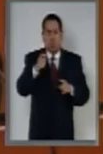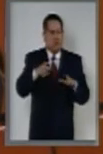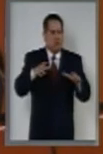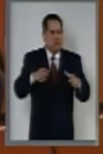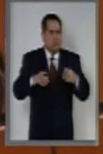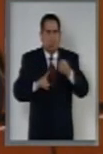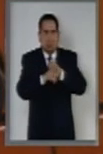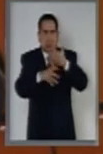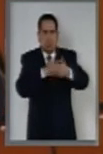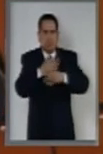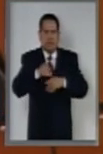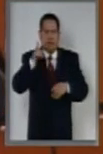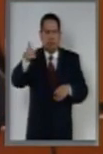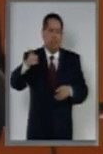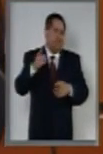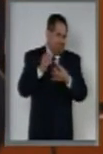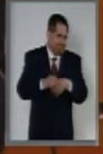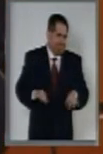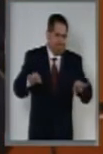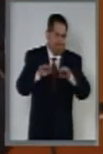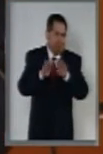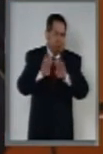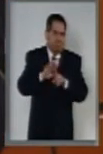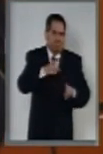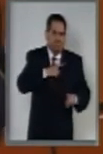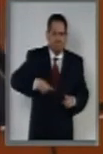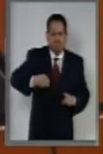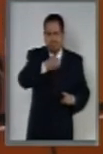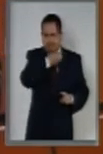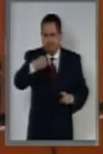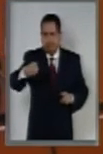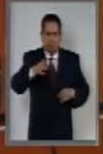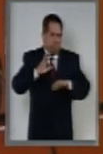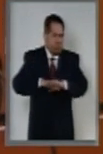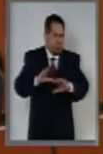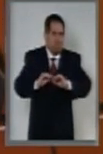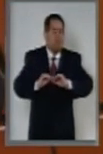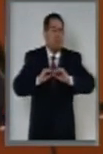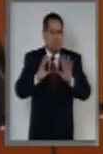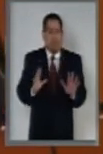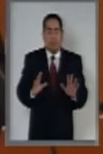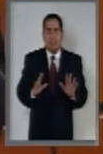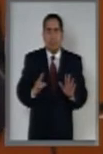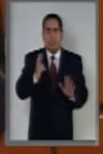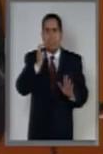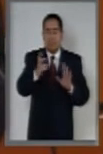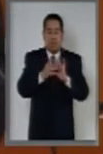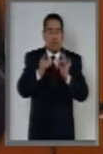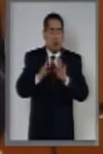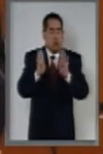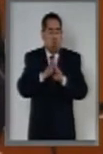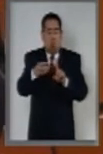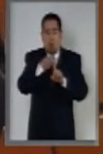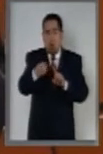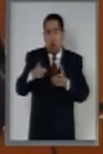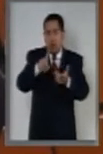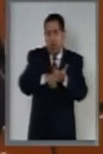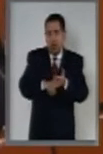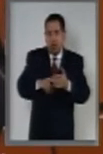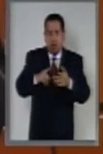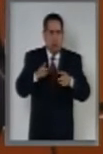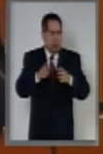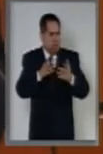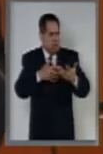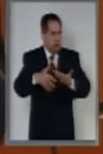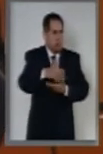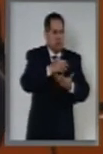De ahí la importancia de estructurar con toda claridad es la organización de los procesos